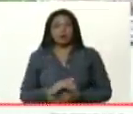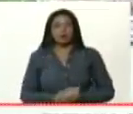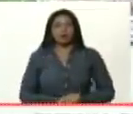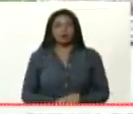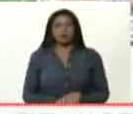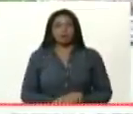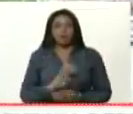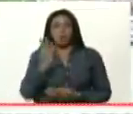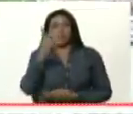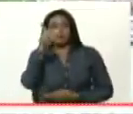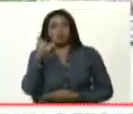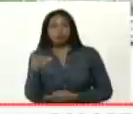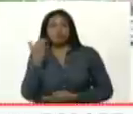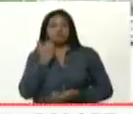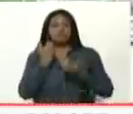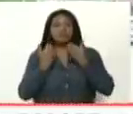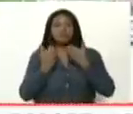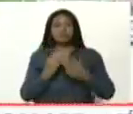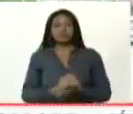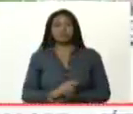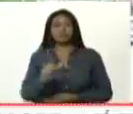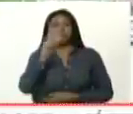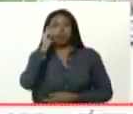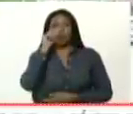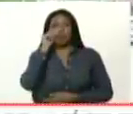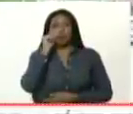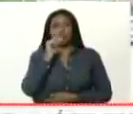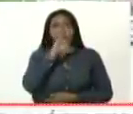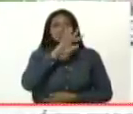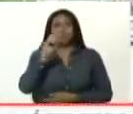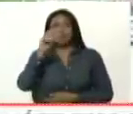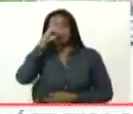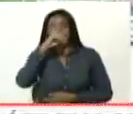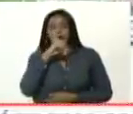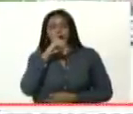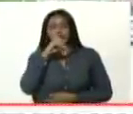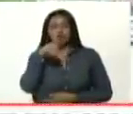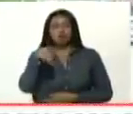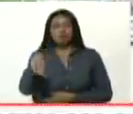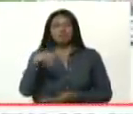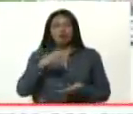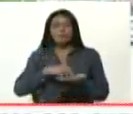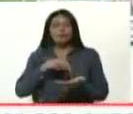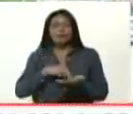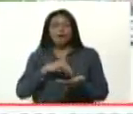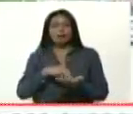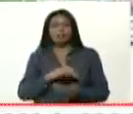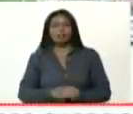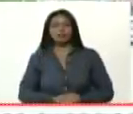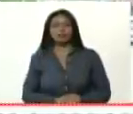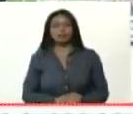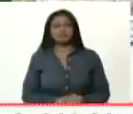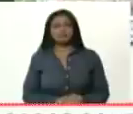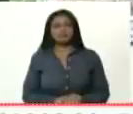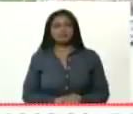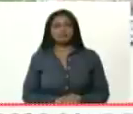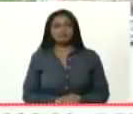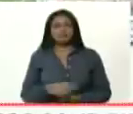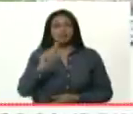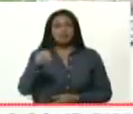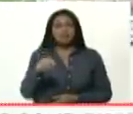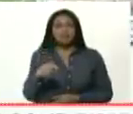El cuarto caso es un hombre de 50 años del estado Miranda, municipio Sucre,